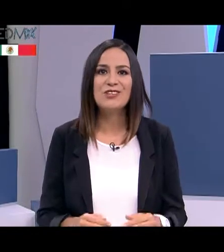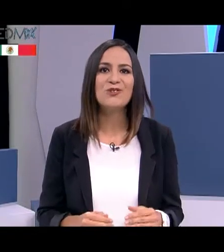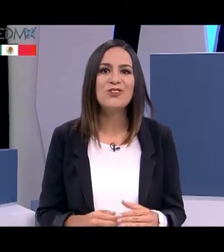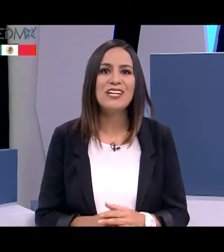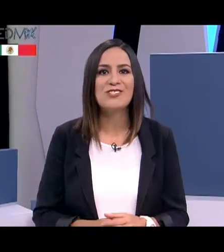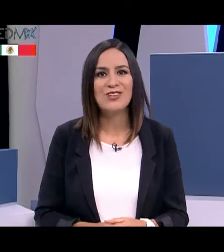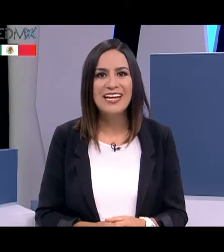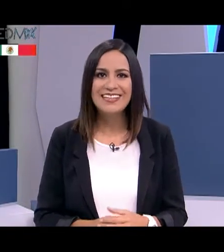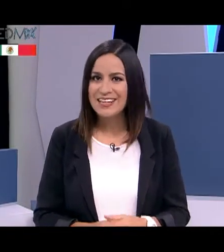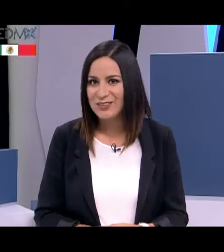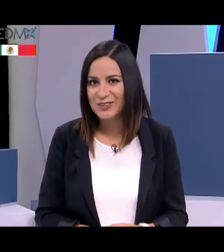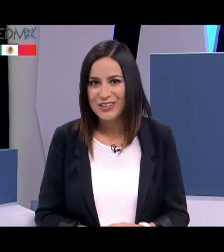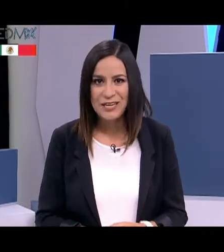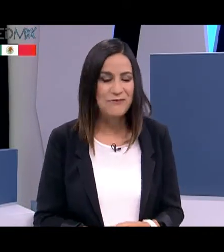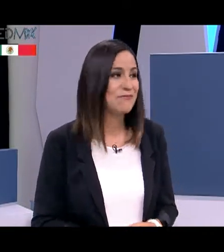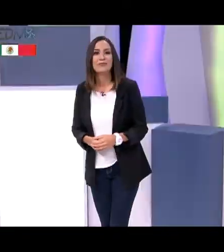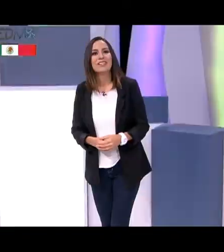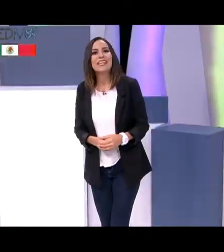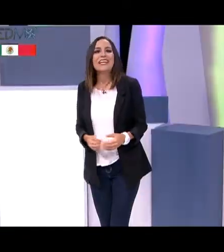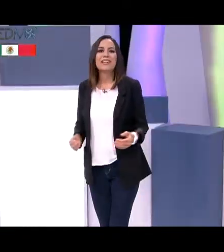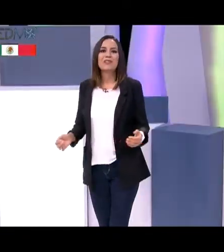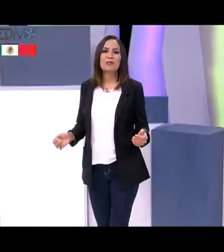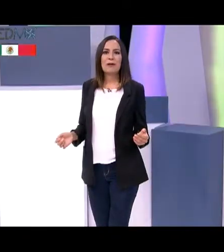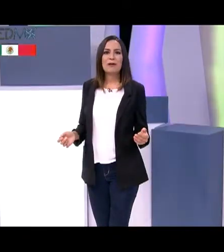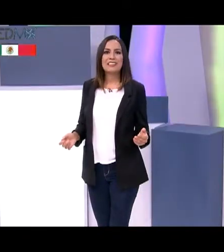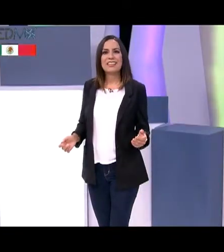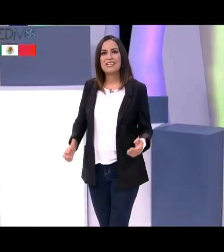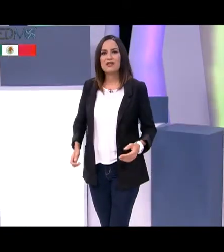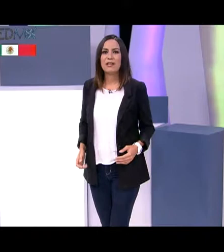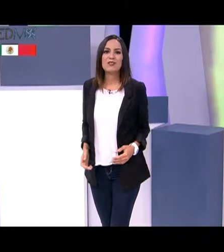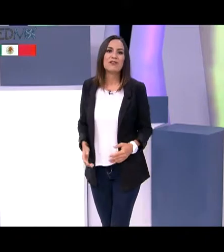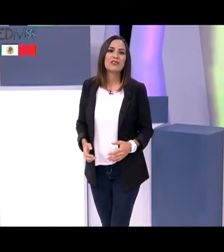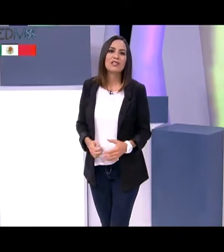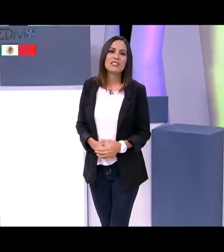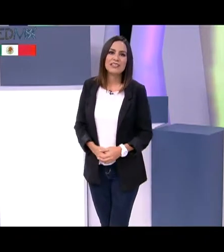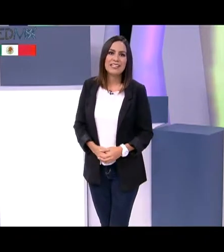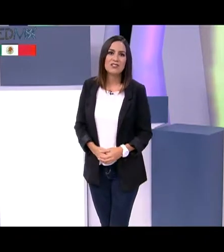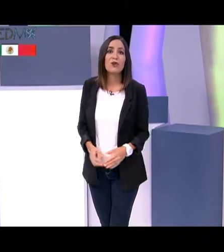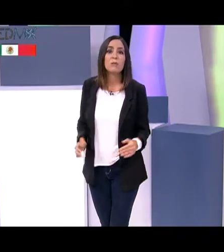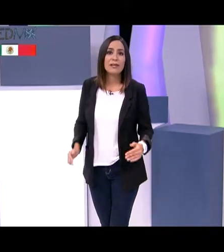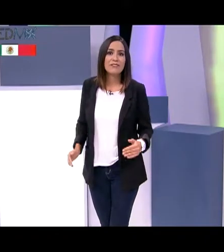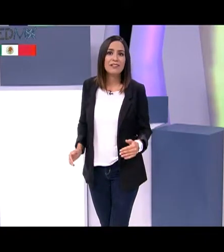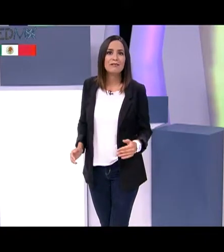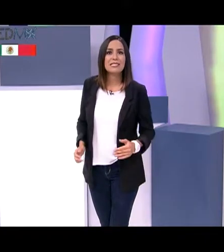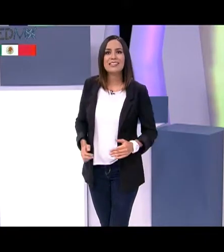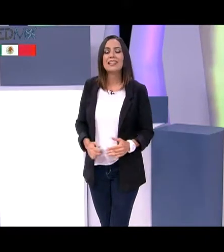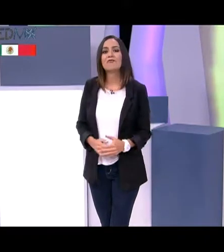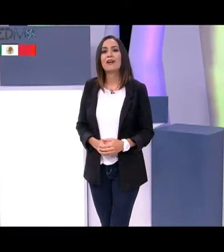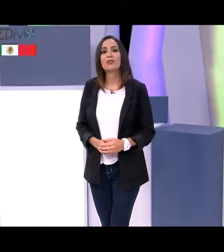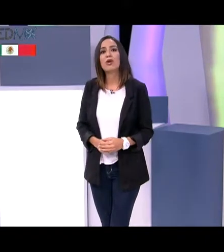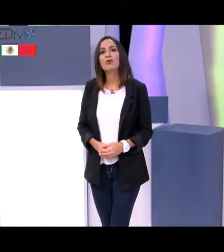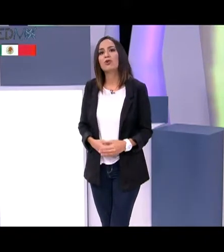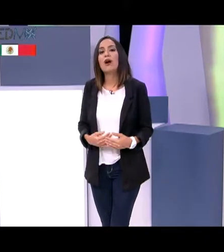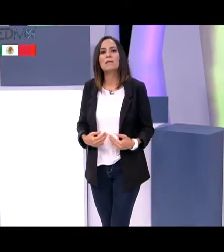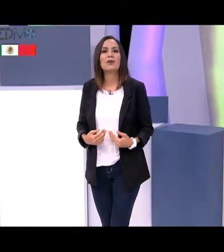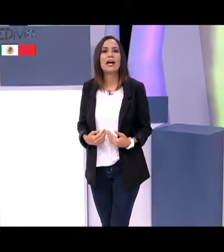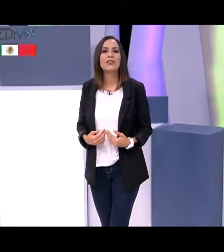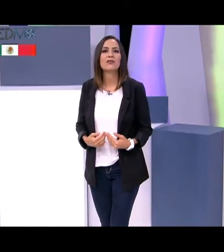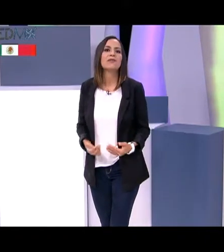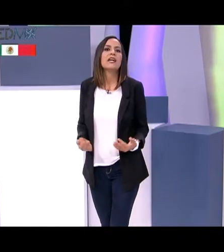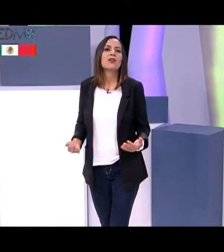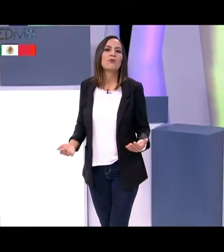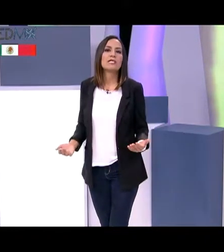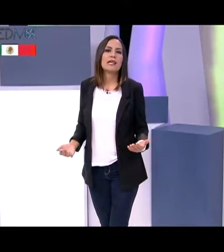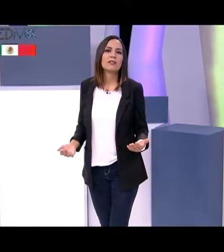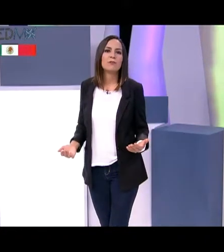del Instituto Nacional de Cardiología. Él nos vino a platicar sobre los factores de riesgo prevenibles en el infarto agudo al